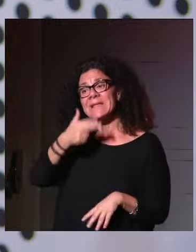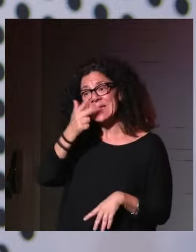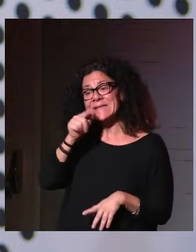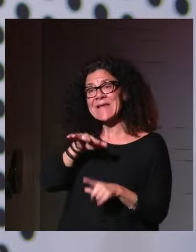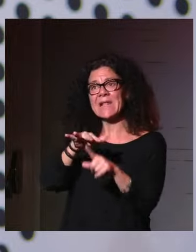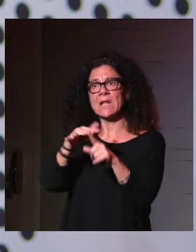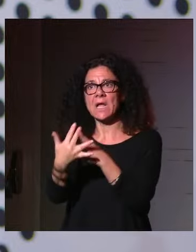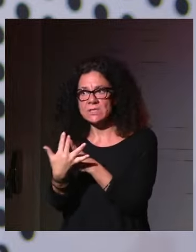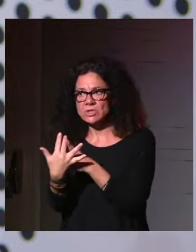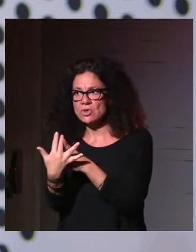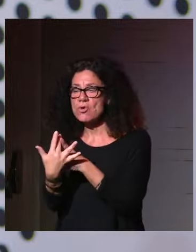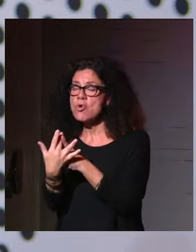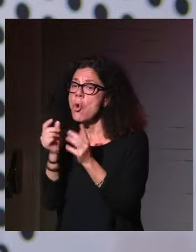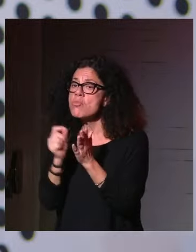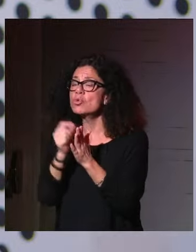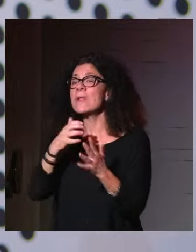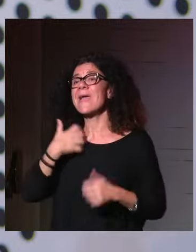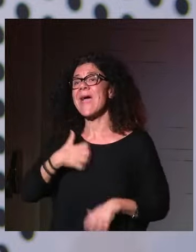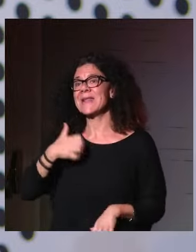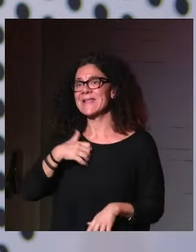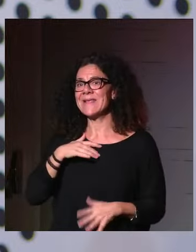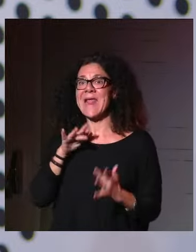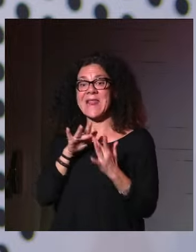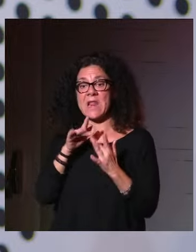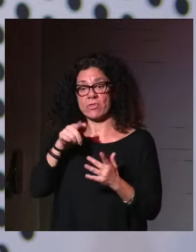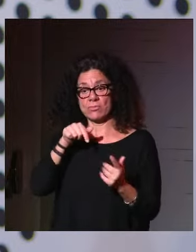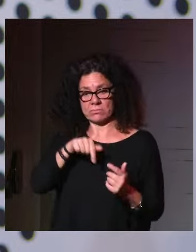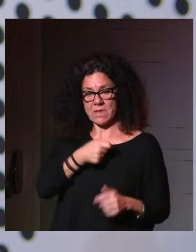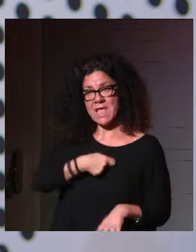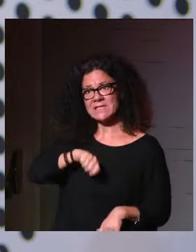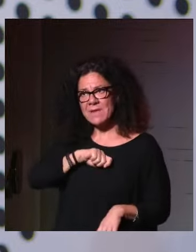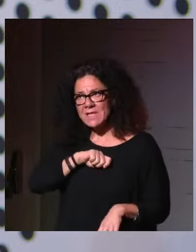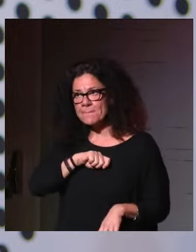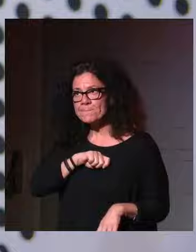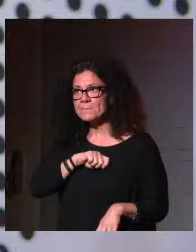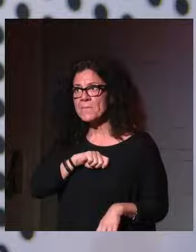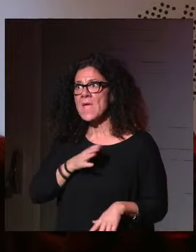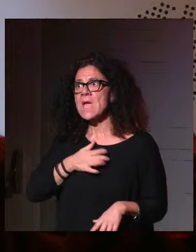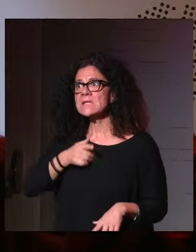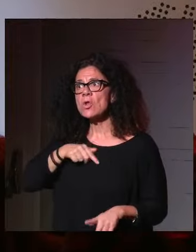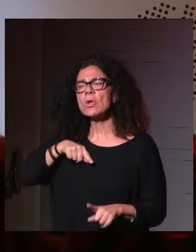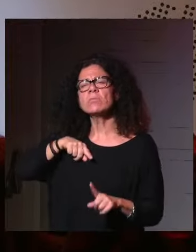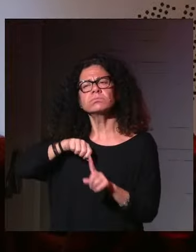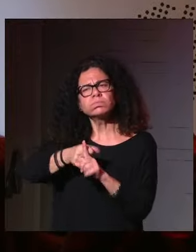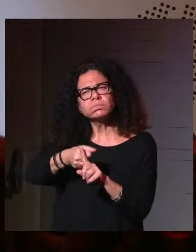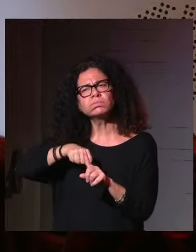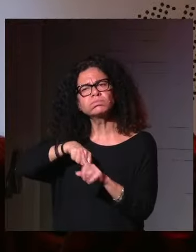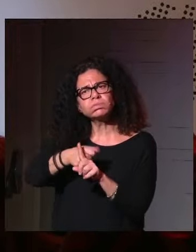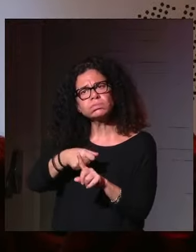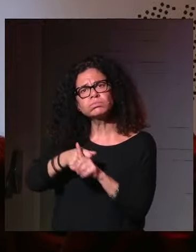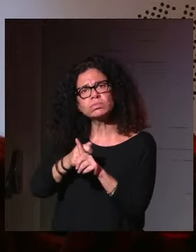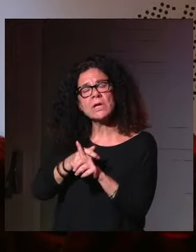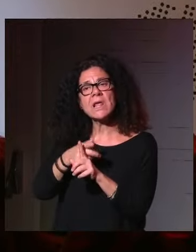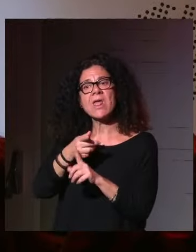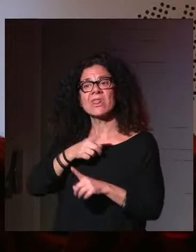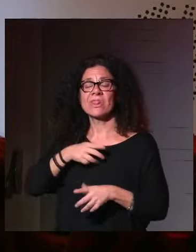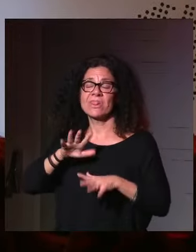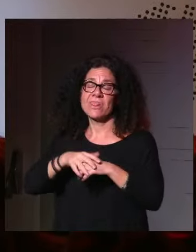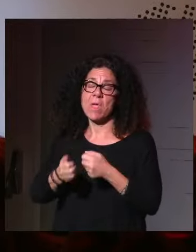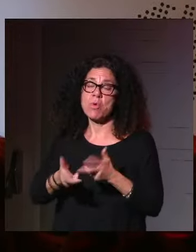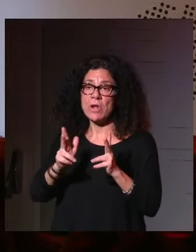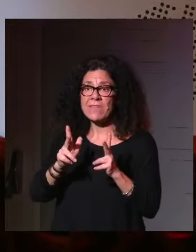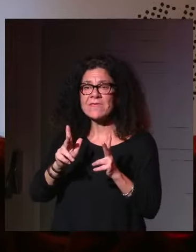caso puntual de Argentina en la relación con España es que lo que erosiona las democracias en Argentina va a